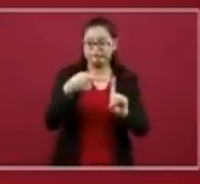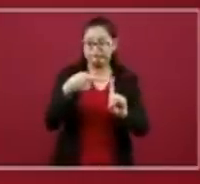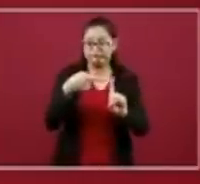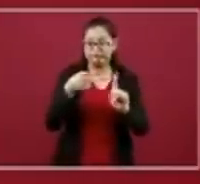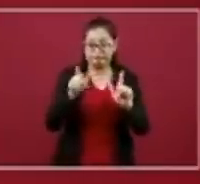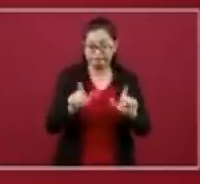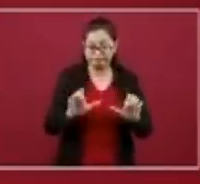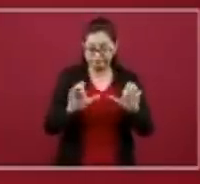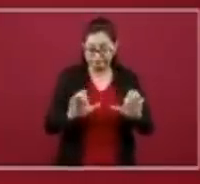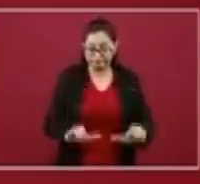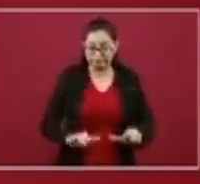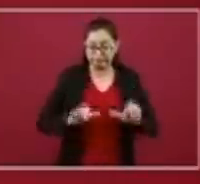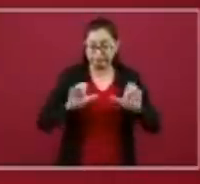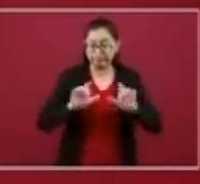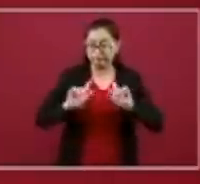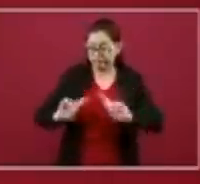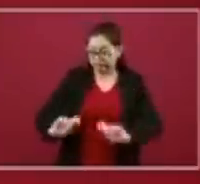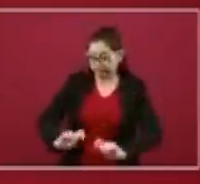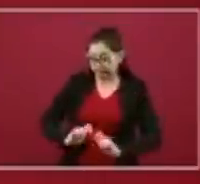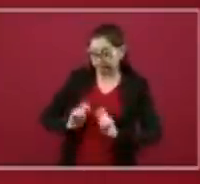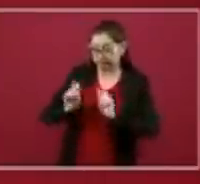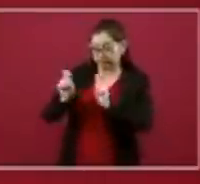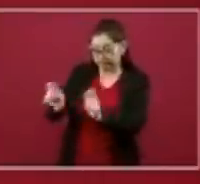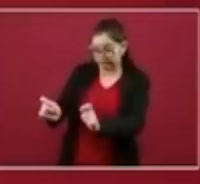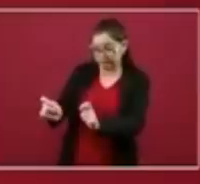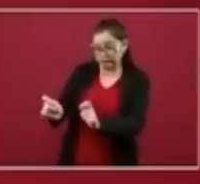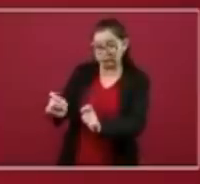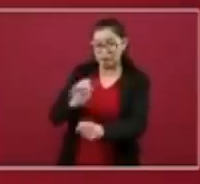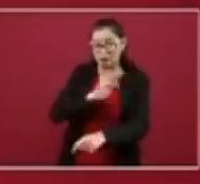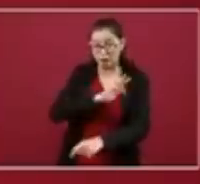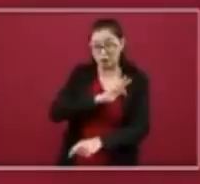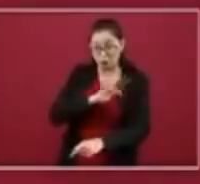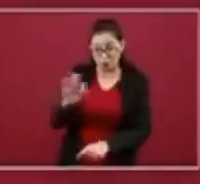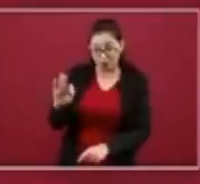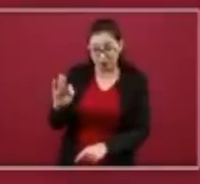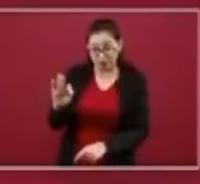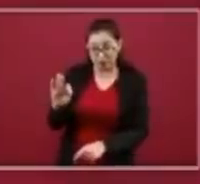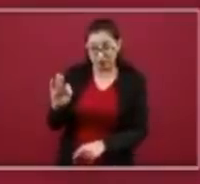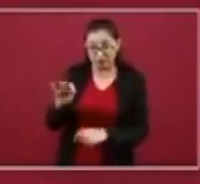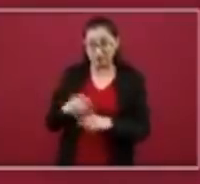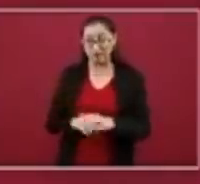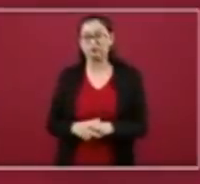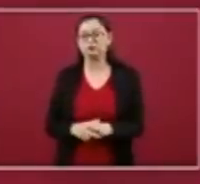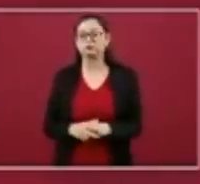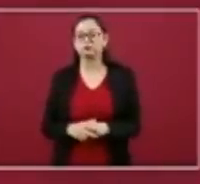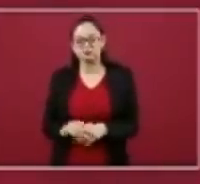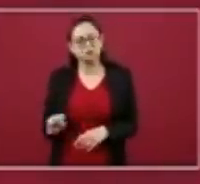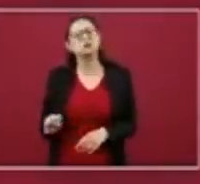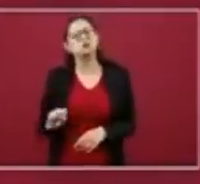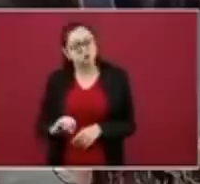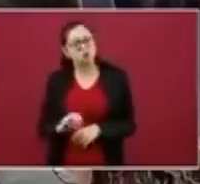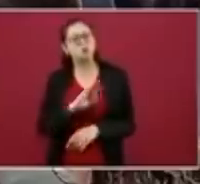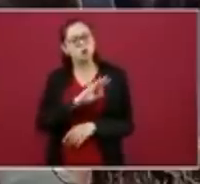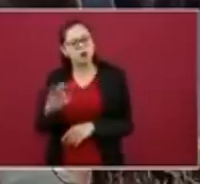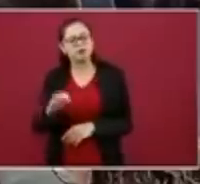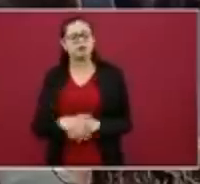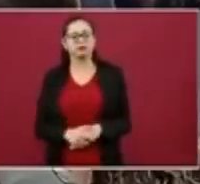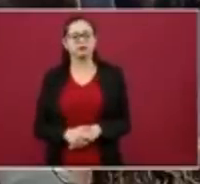de estas instituciones, a la seguridad pública? Y la respuesta es sí,